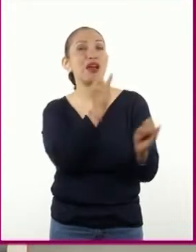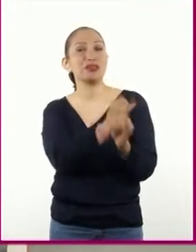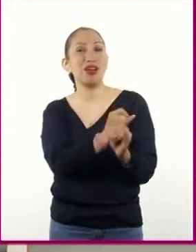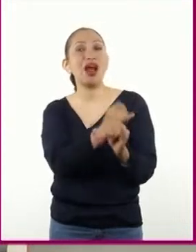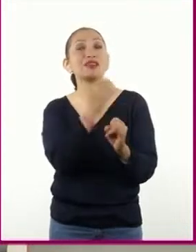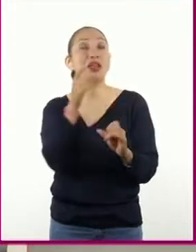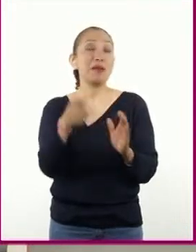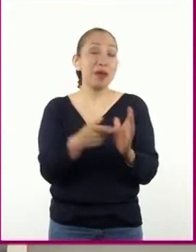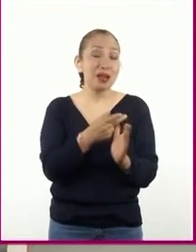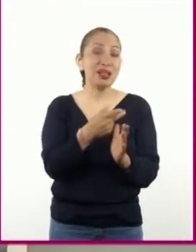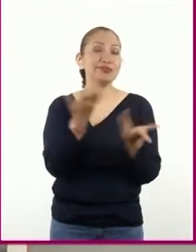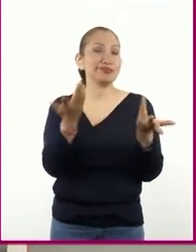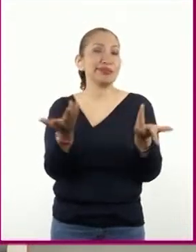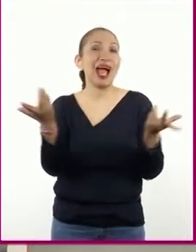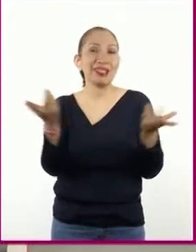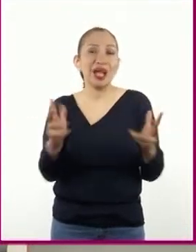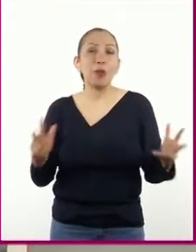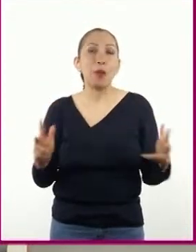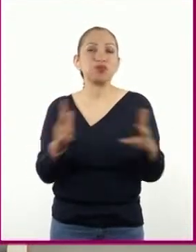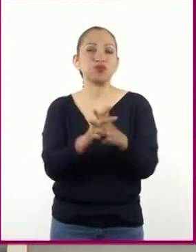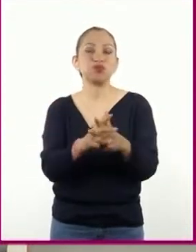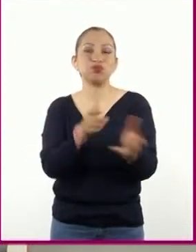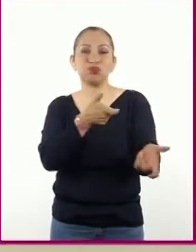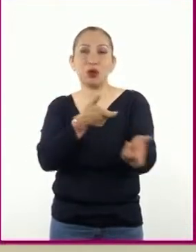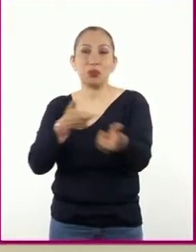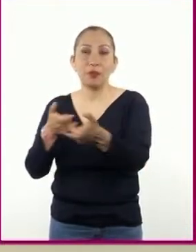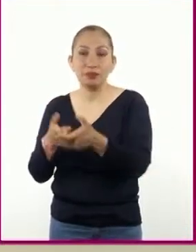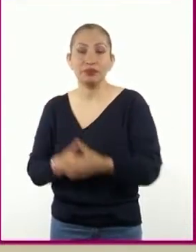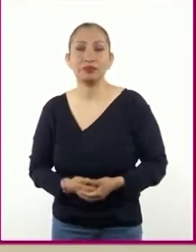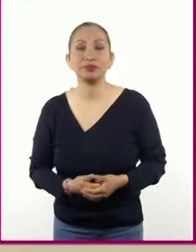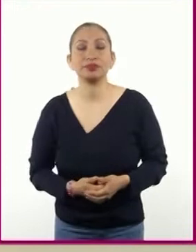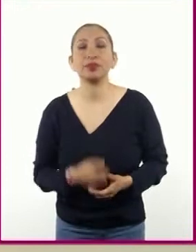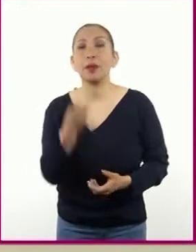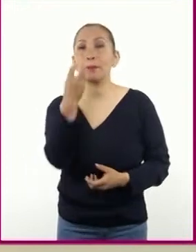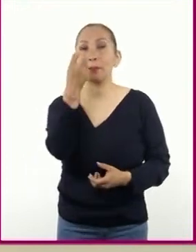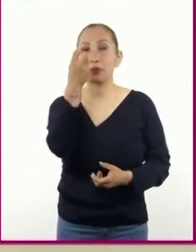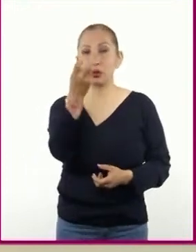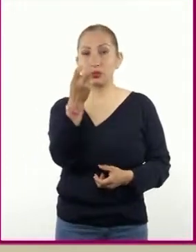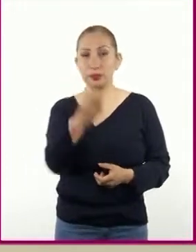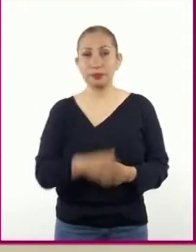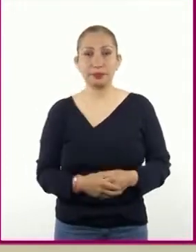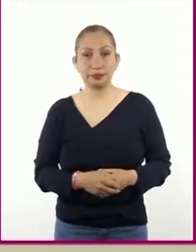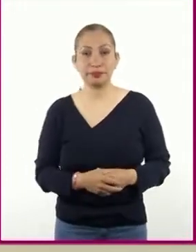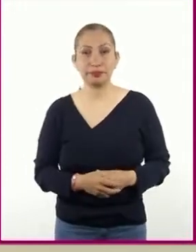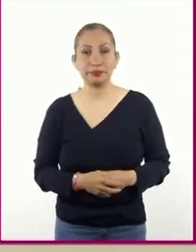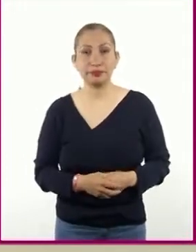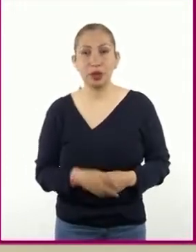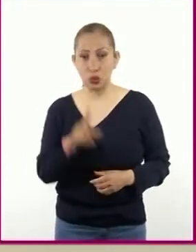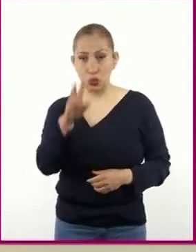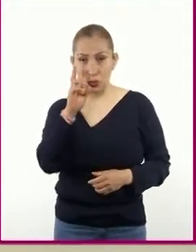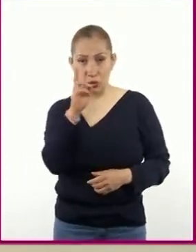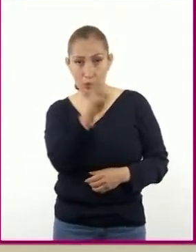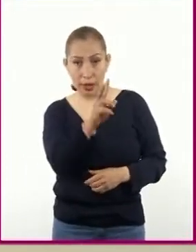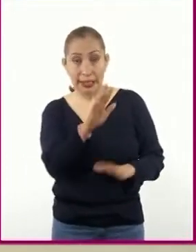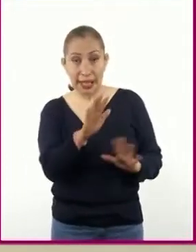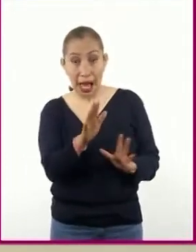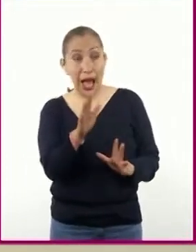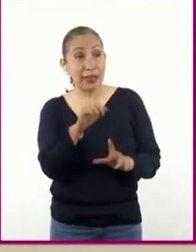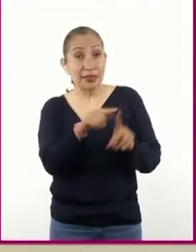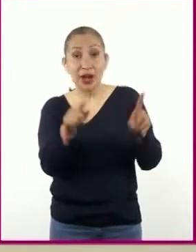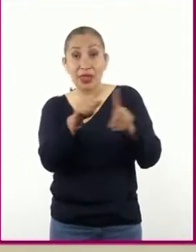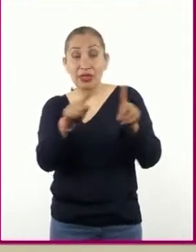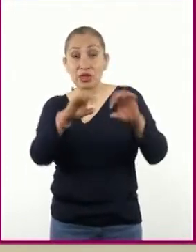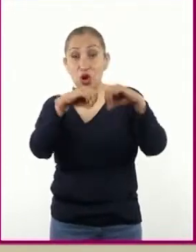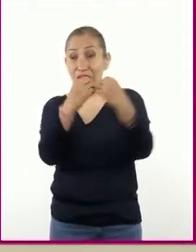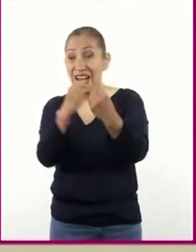que en ocasiones derivan en enfrentamientos armados. Por esta razón, han observado que distintos